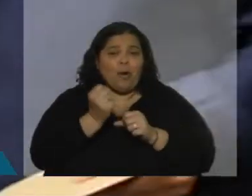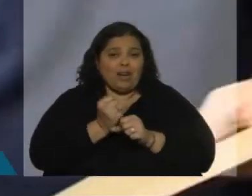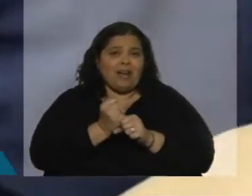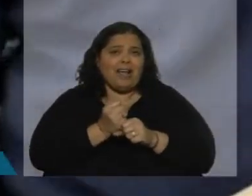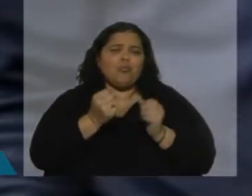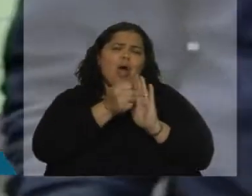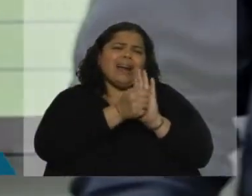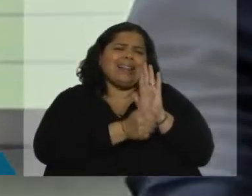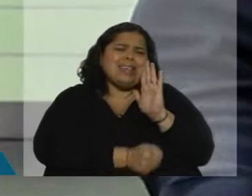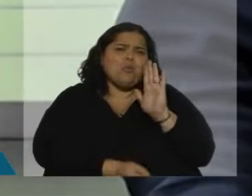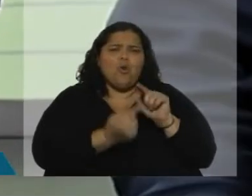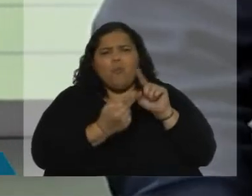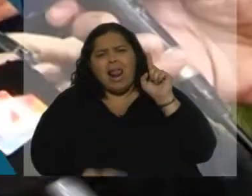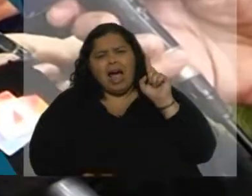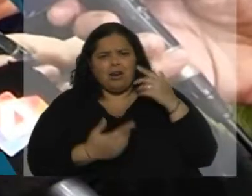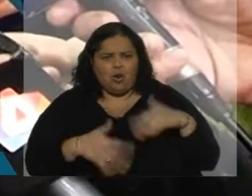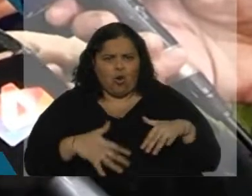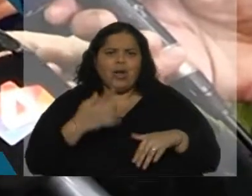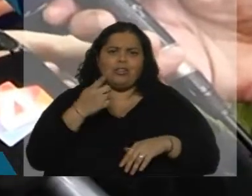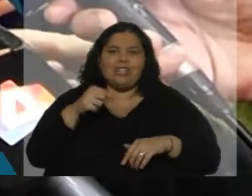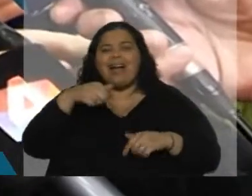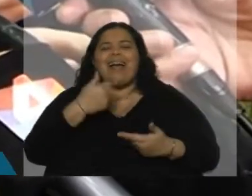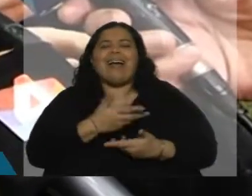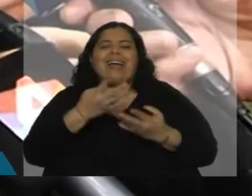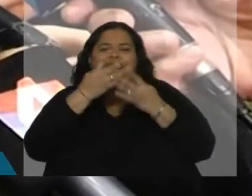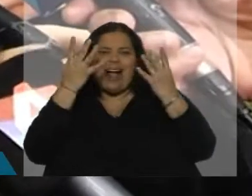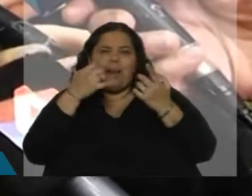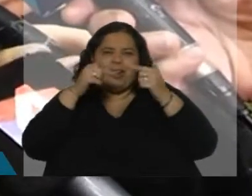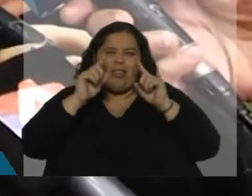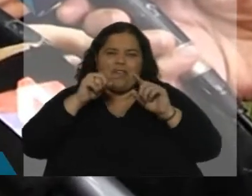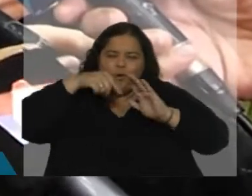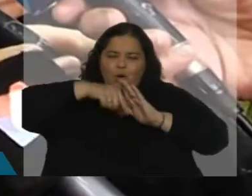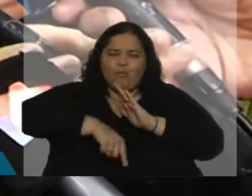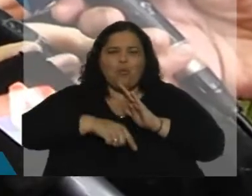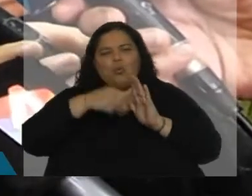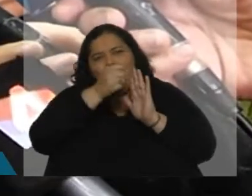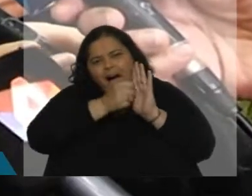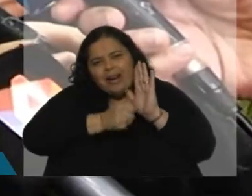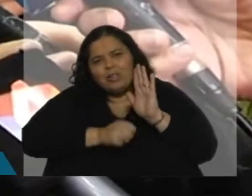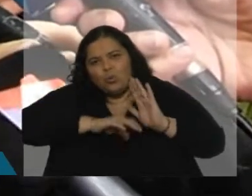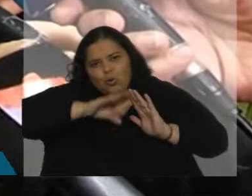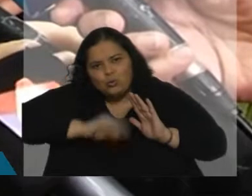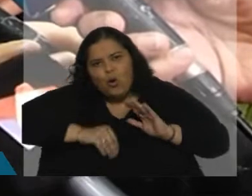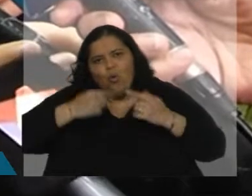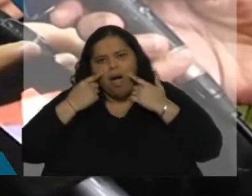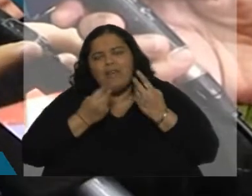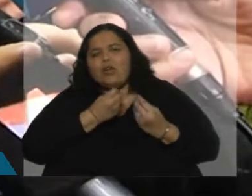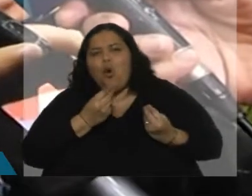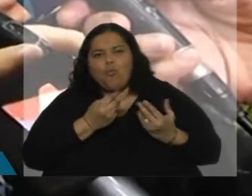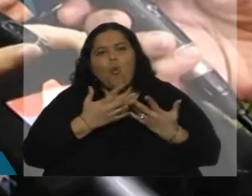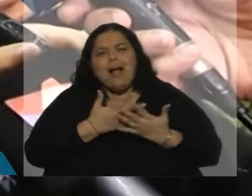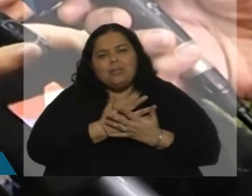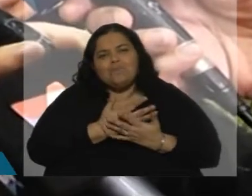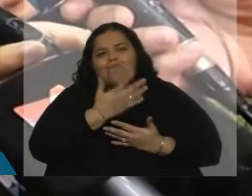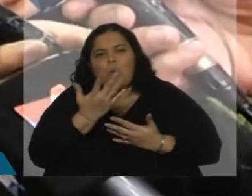articulado que tuvimos una presentación general pero que hay que seguir profundizando y viendo todos los artículos las afectaciones que tienen una de